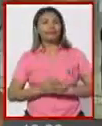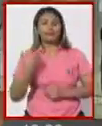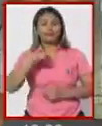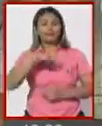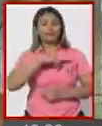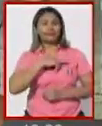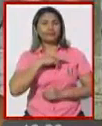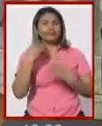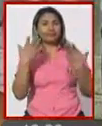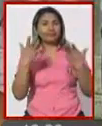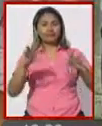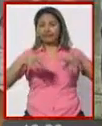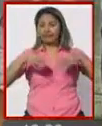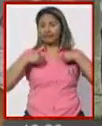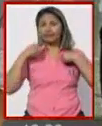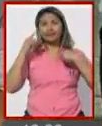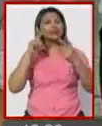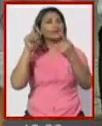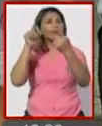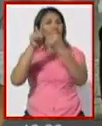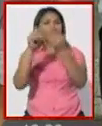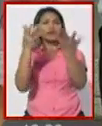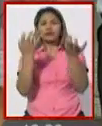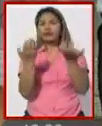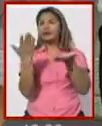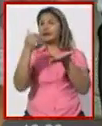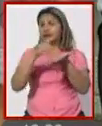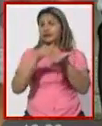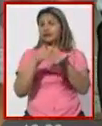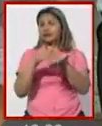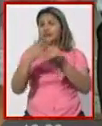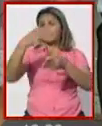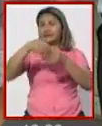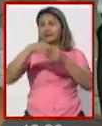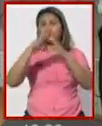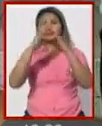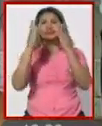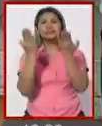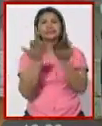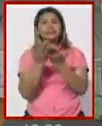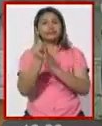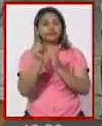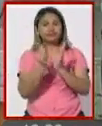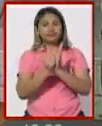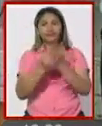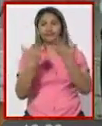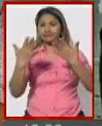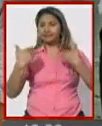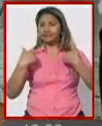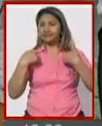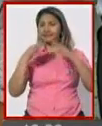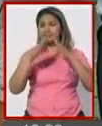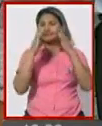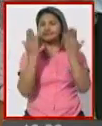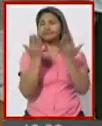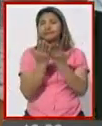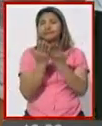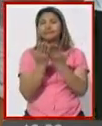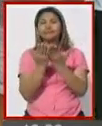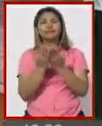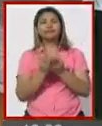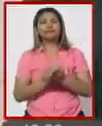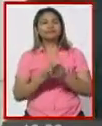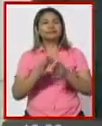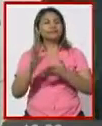Nosotros hemos asumido un reto y queremos volver a la reelección por el colegio. Cuando lo recibimos, el colegio estaba